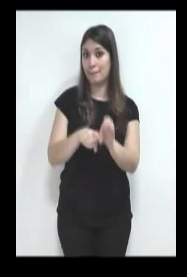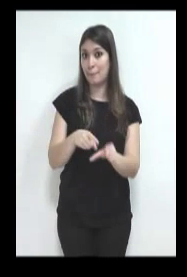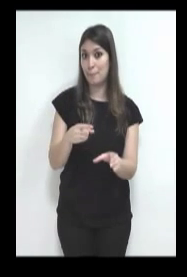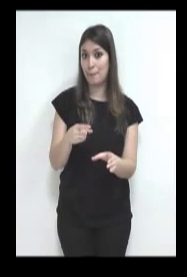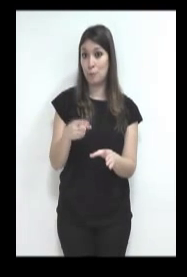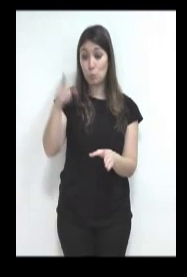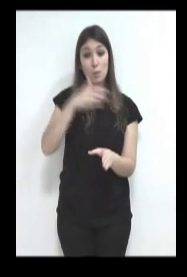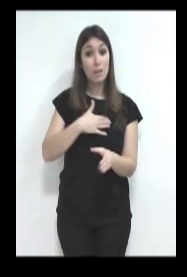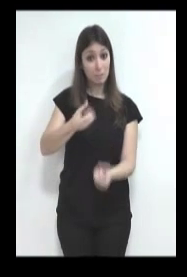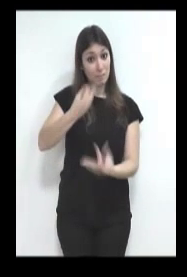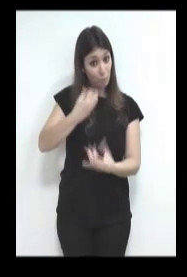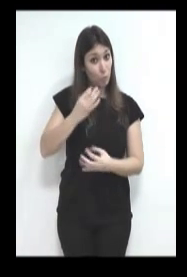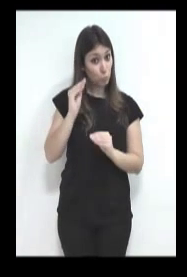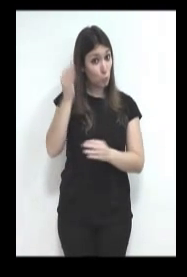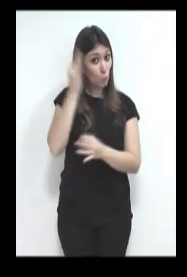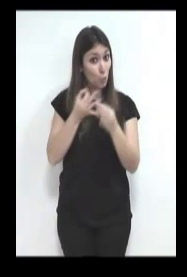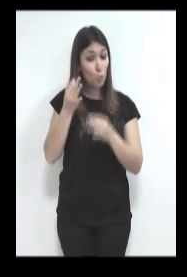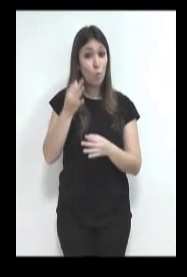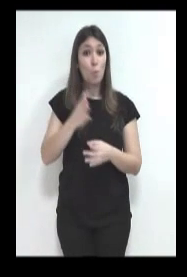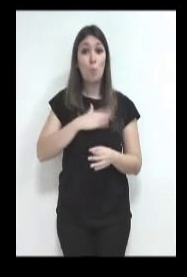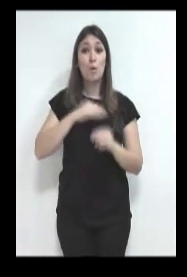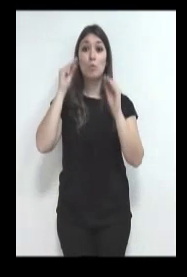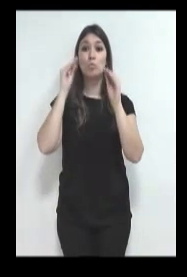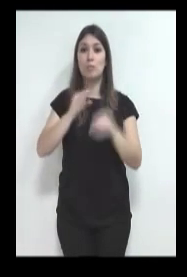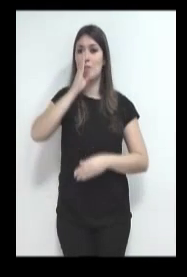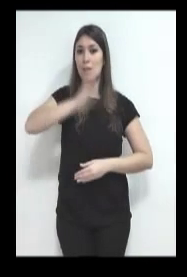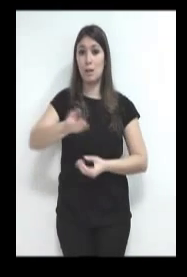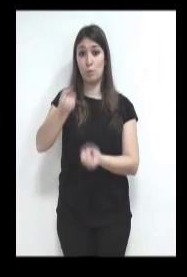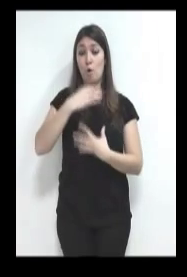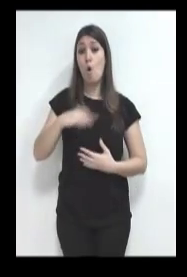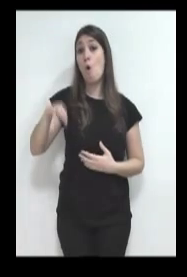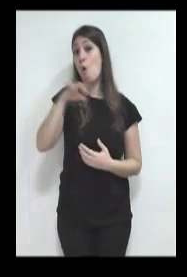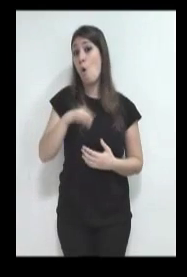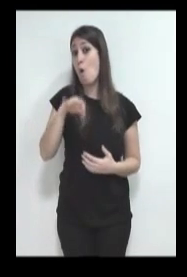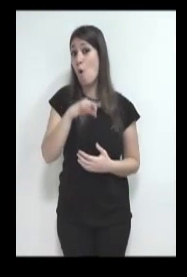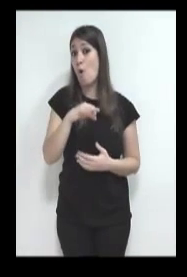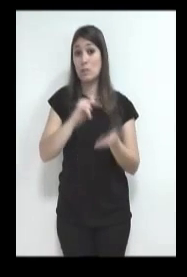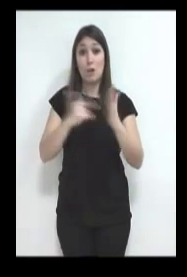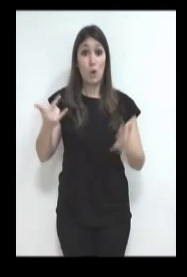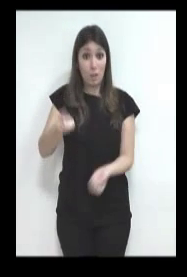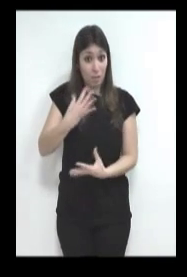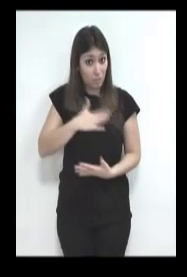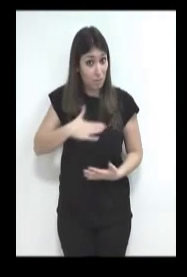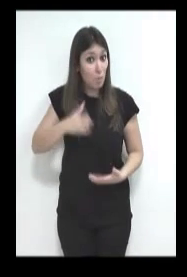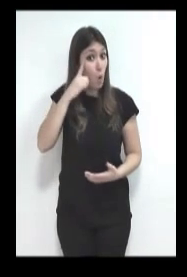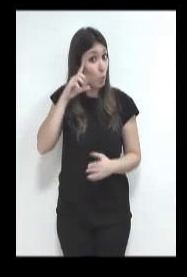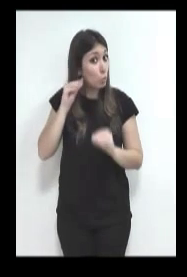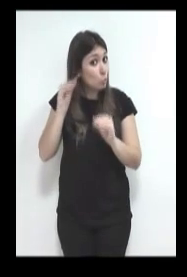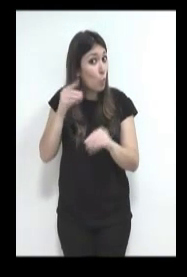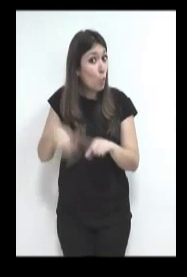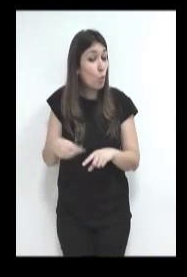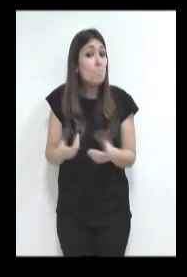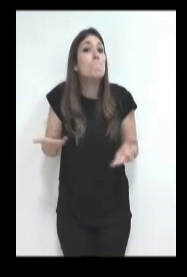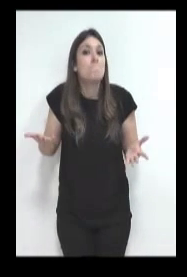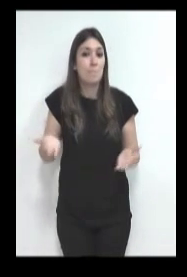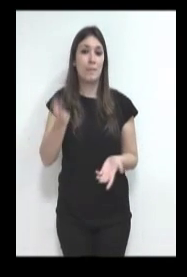de aportar esa información, bien sea a través de su participación directa o a través de la tecnología, su smartphone, etcétera.